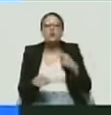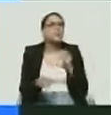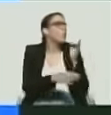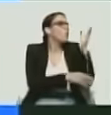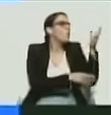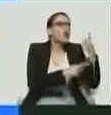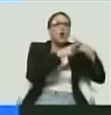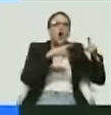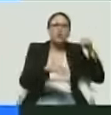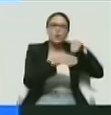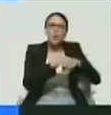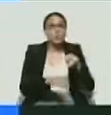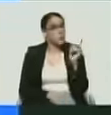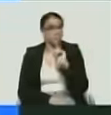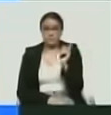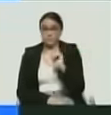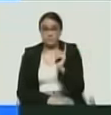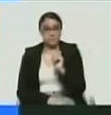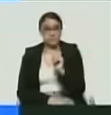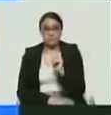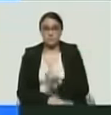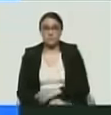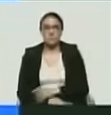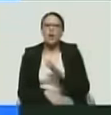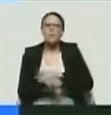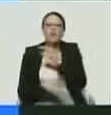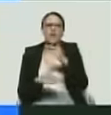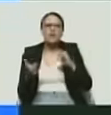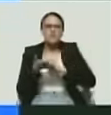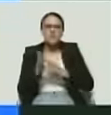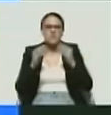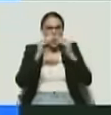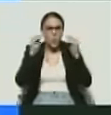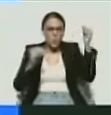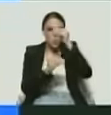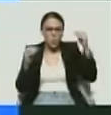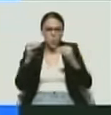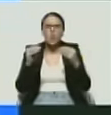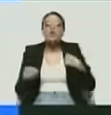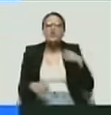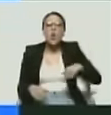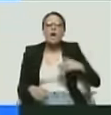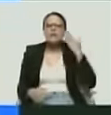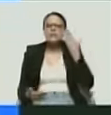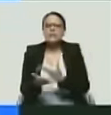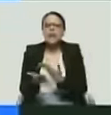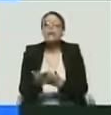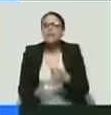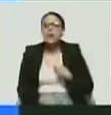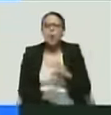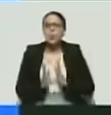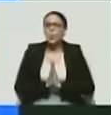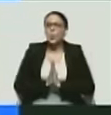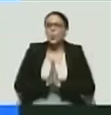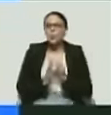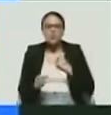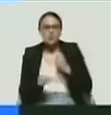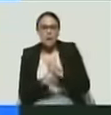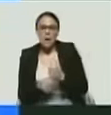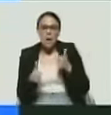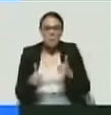votación intenten generar. Porque imagínate tú que sea eso, lo acreditan como testigo, pero él vive en el